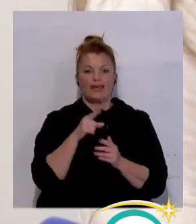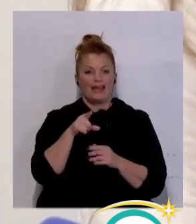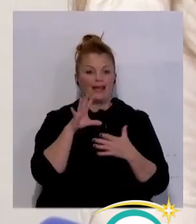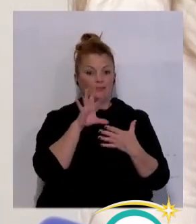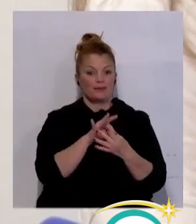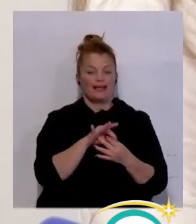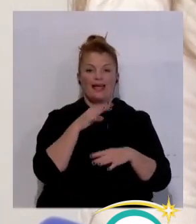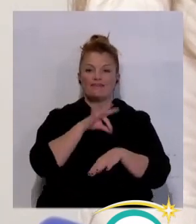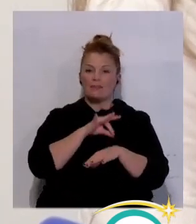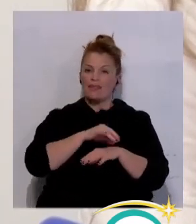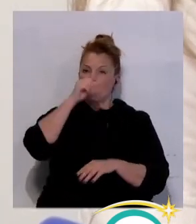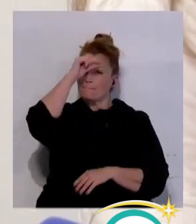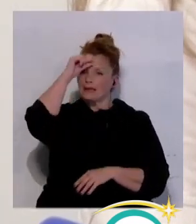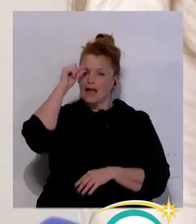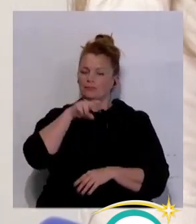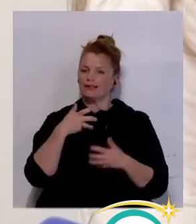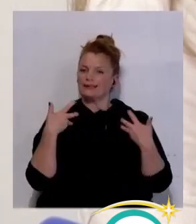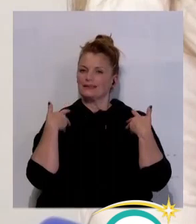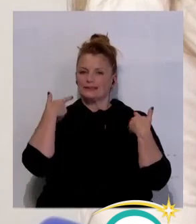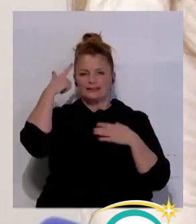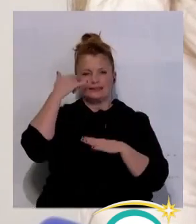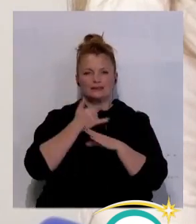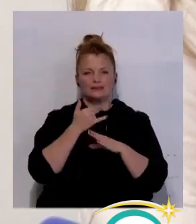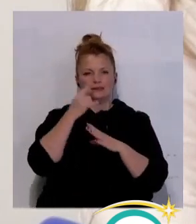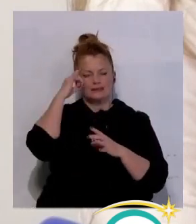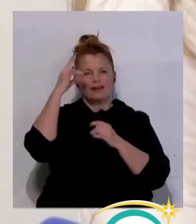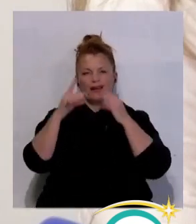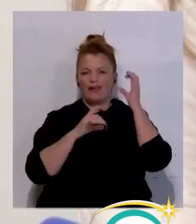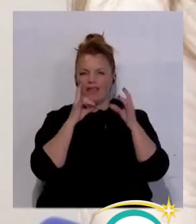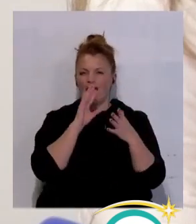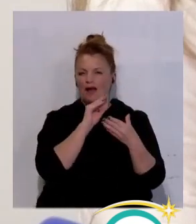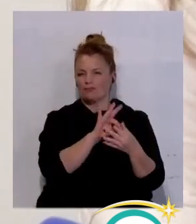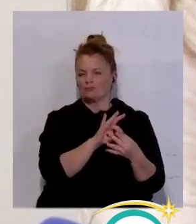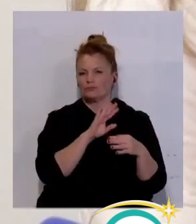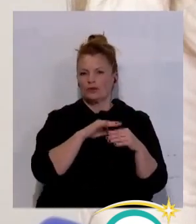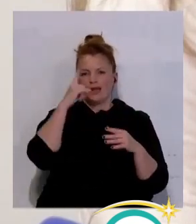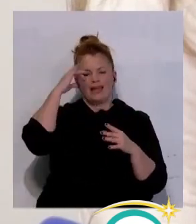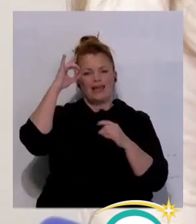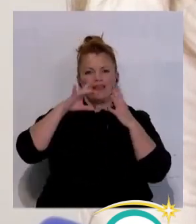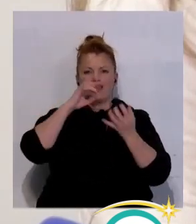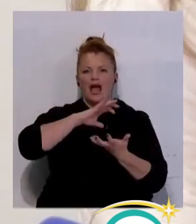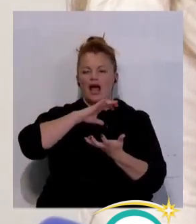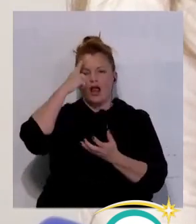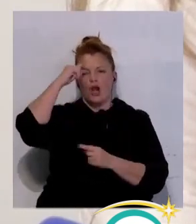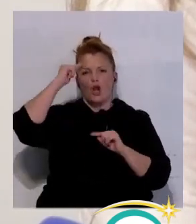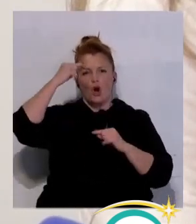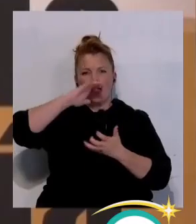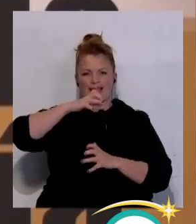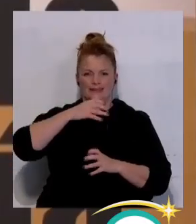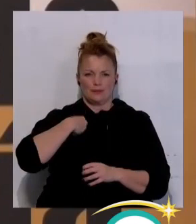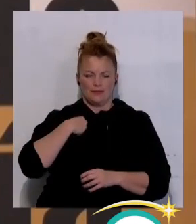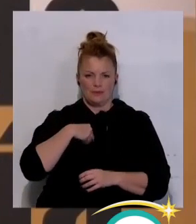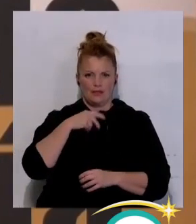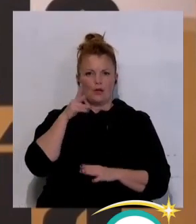a la enfermedad mental es el sufrimiento psíquico ante ideas disruptivas, no las ideas locas por sí mismas. Pro Derechos